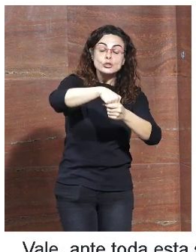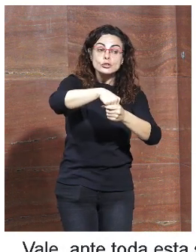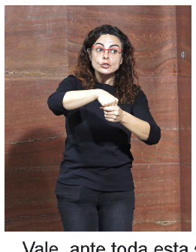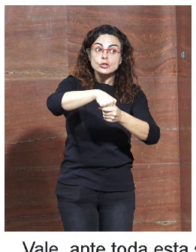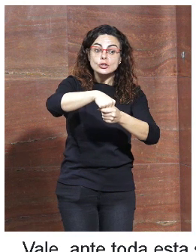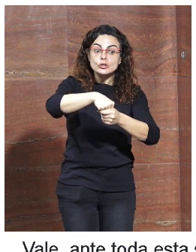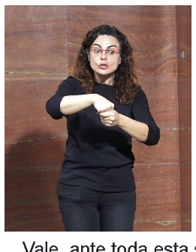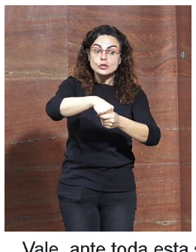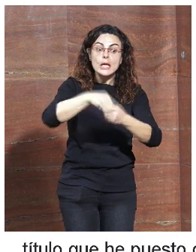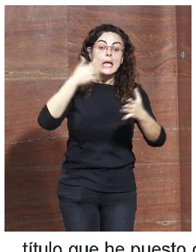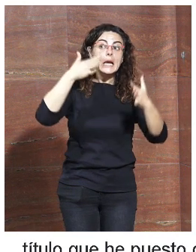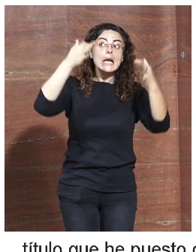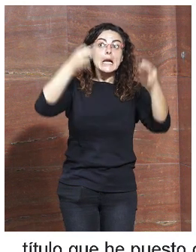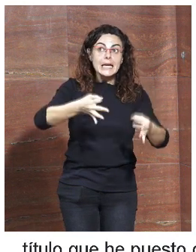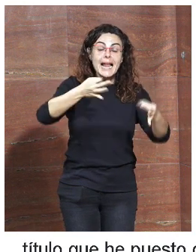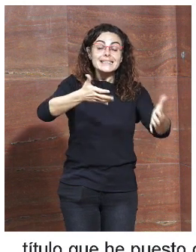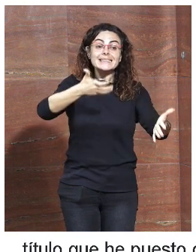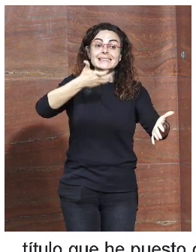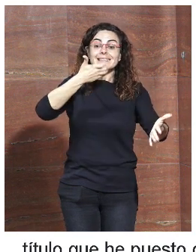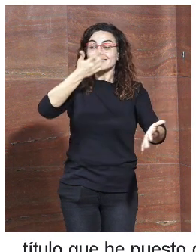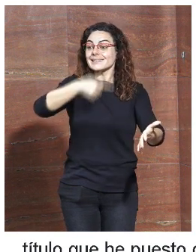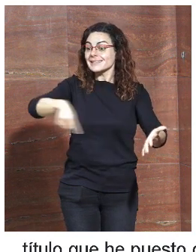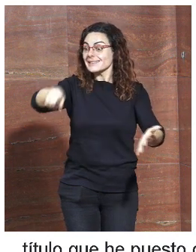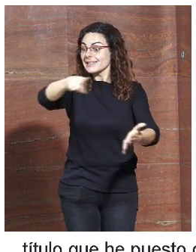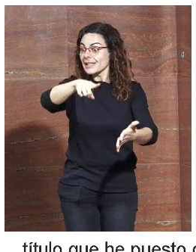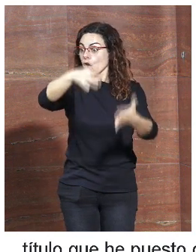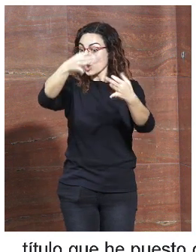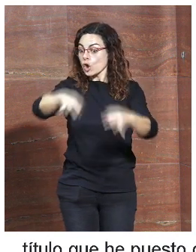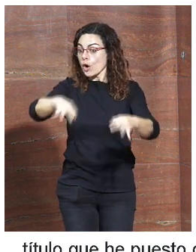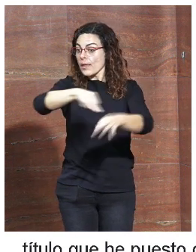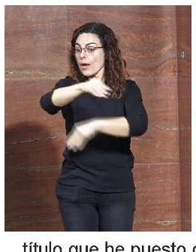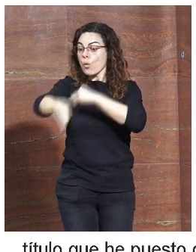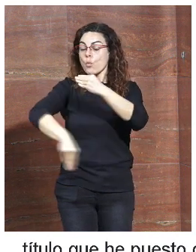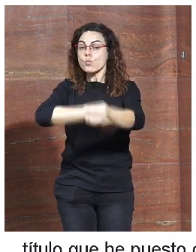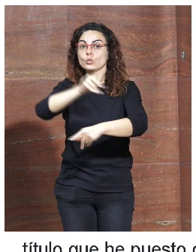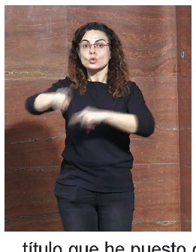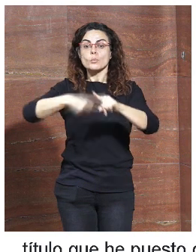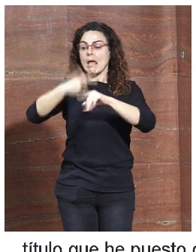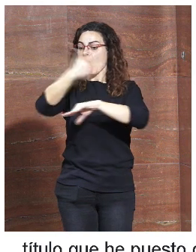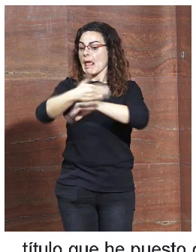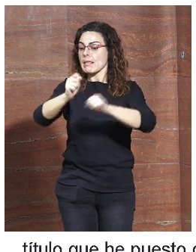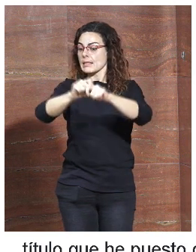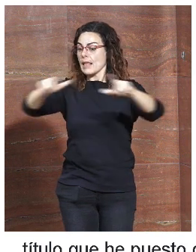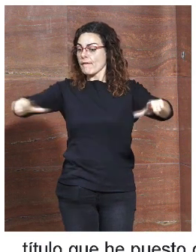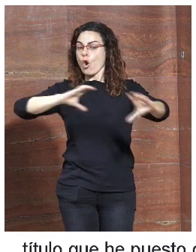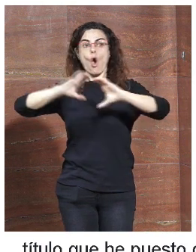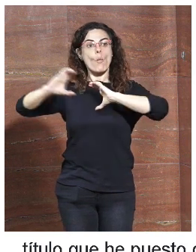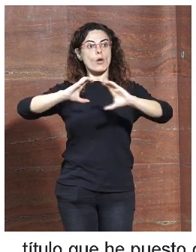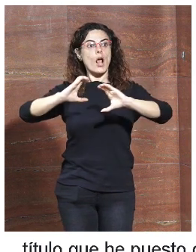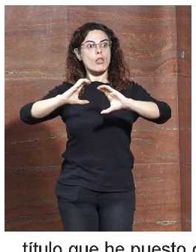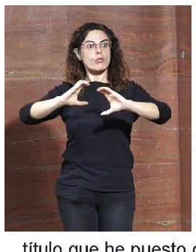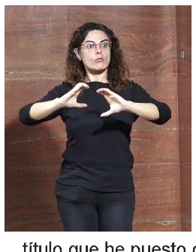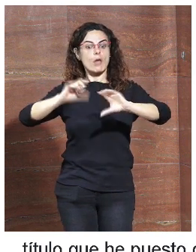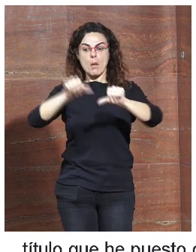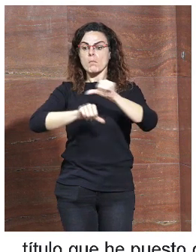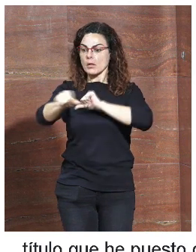cuando empecemos a normalizar el uso y a ver tableros de comunicación por todas las calles. Entonces ya sí, podremos hablar de